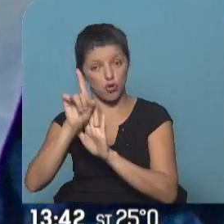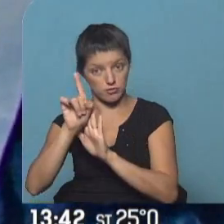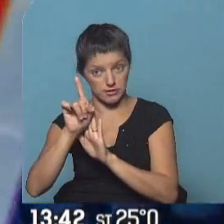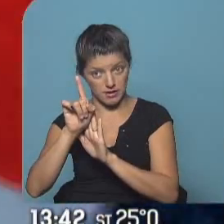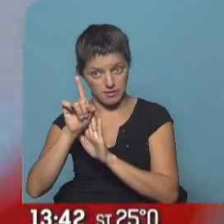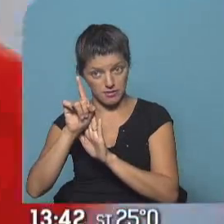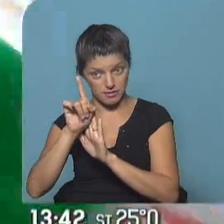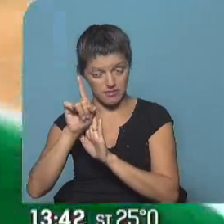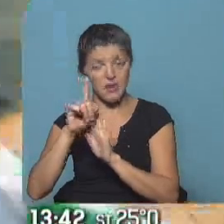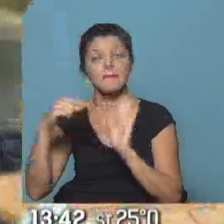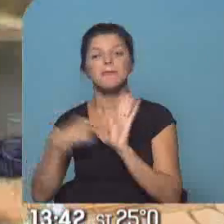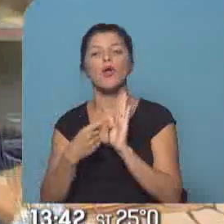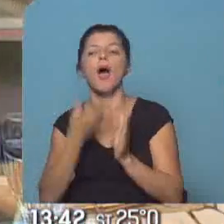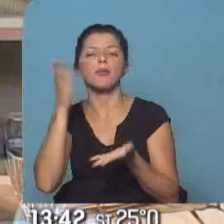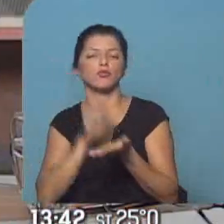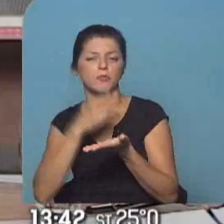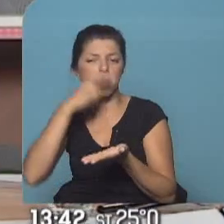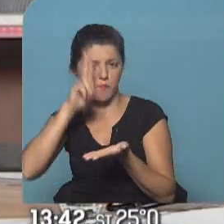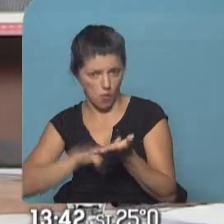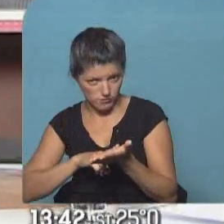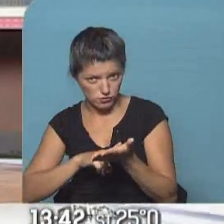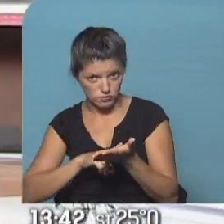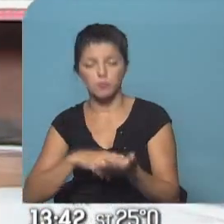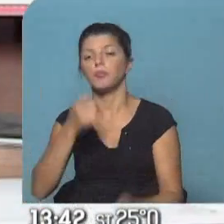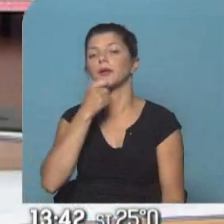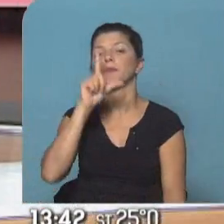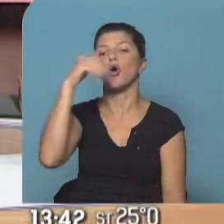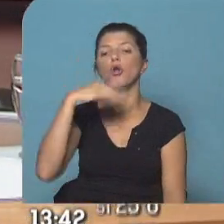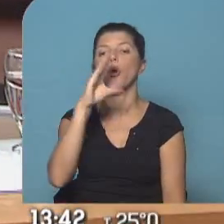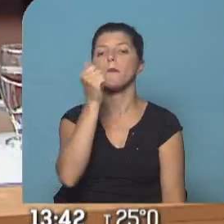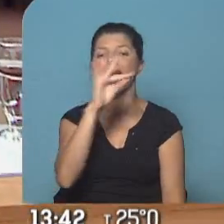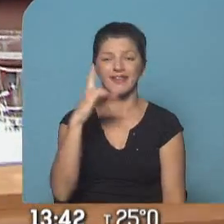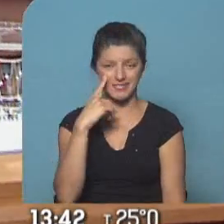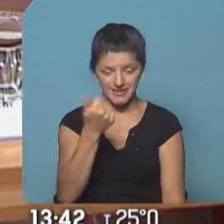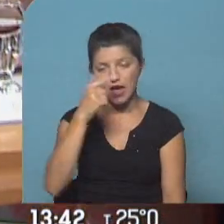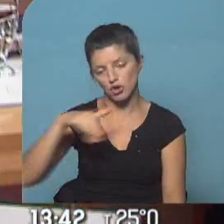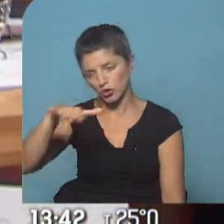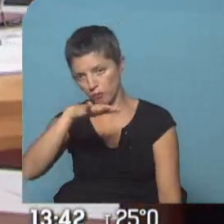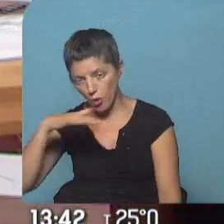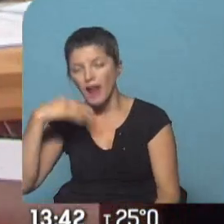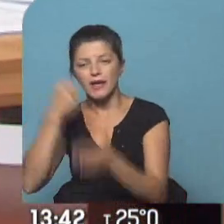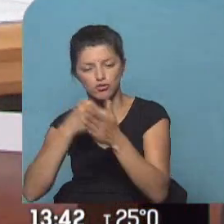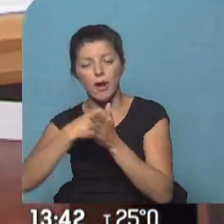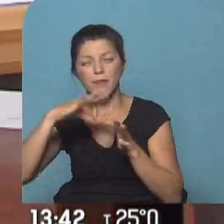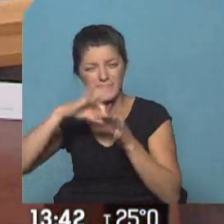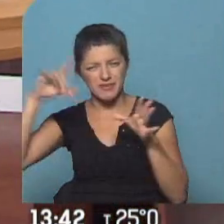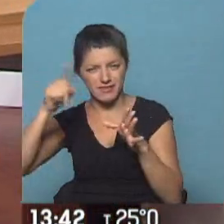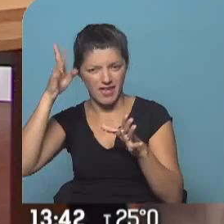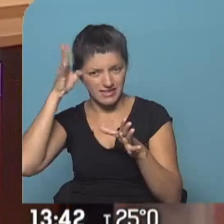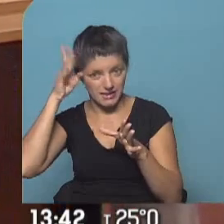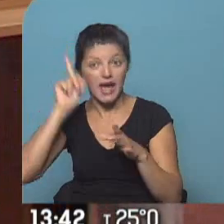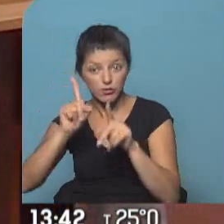más que todo en materia impositiva, bueno, Lombardía y otras regiones. Bueno, esos son los que apoyan